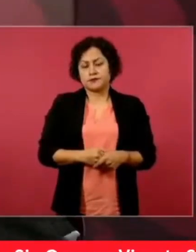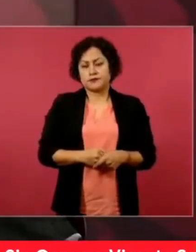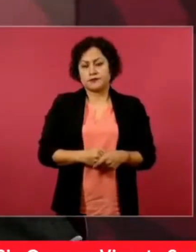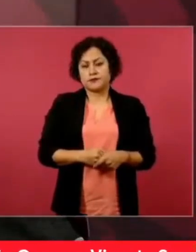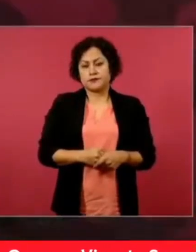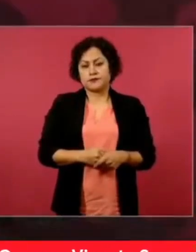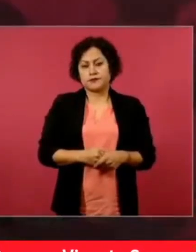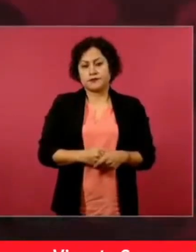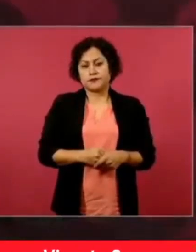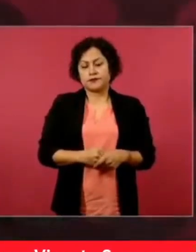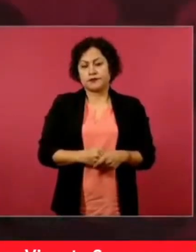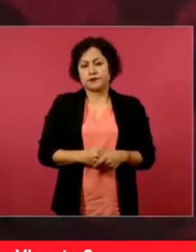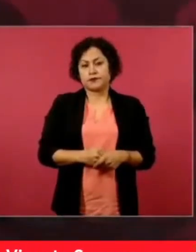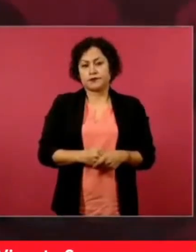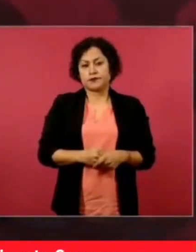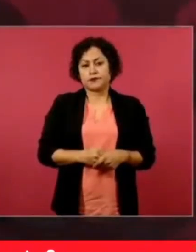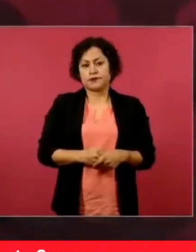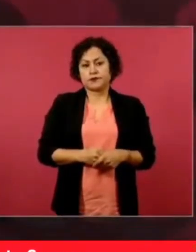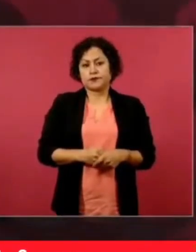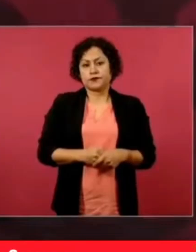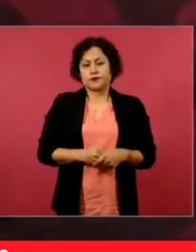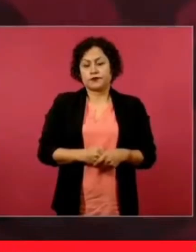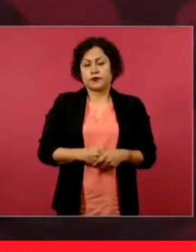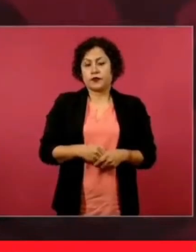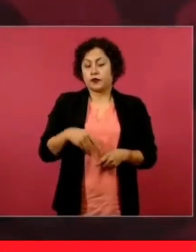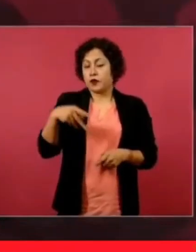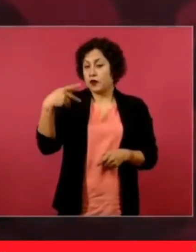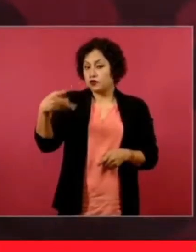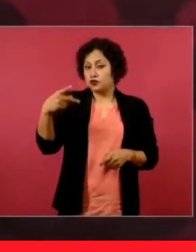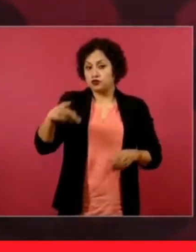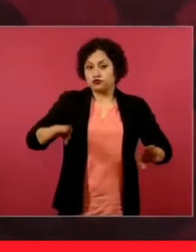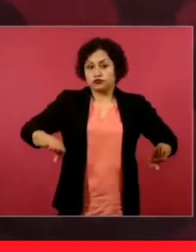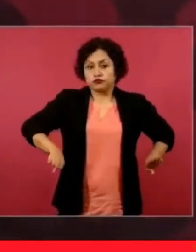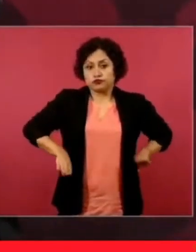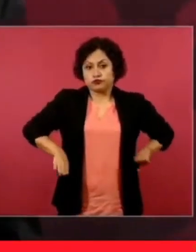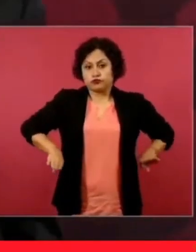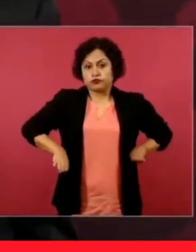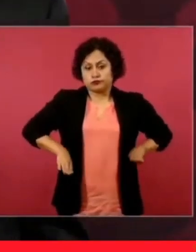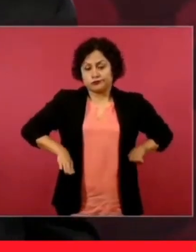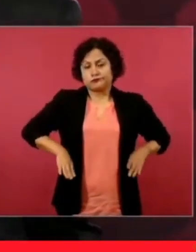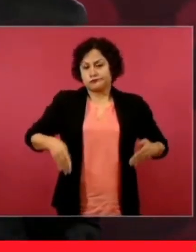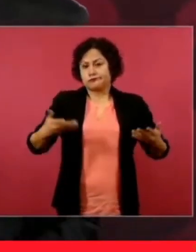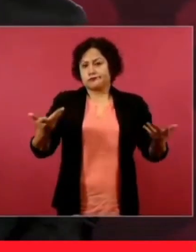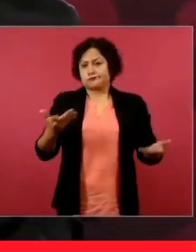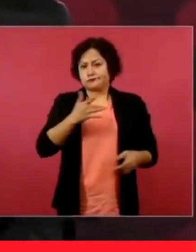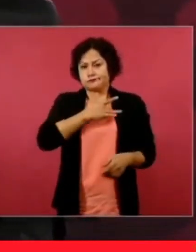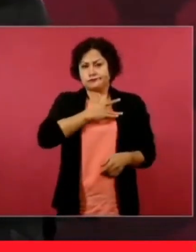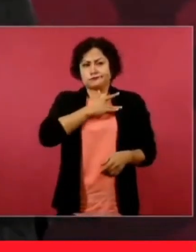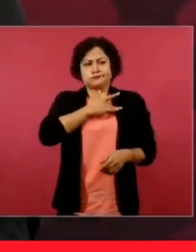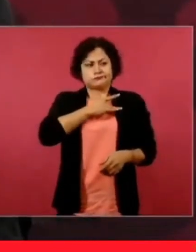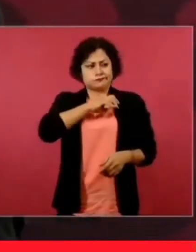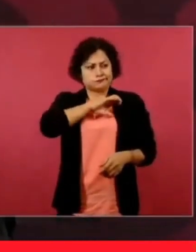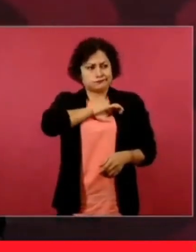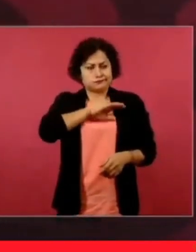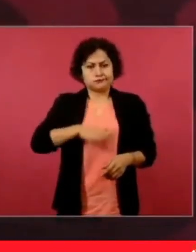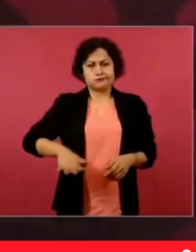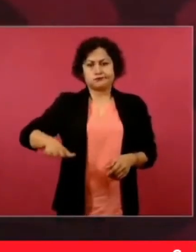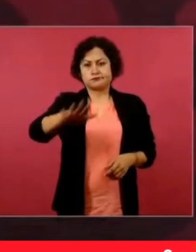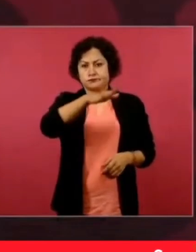Es sensible, le tiene amor al pueblo, es honesta